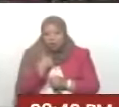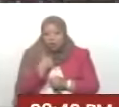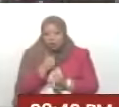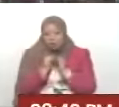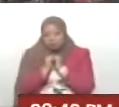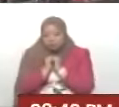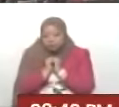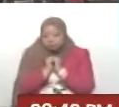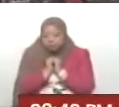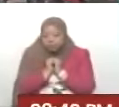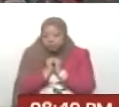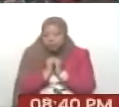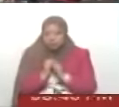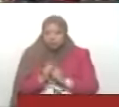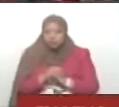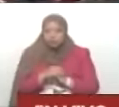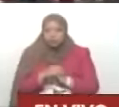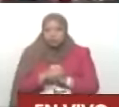sí,